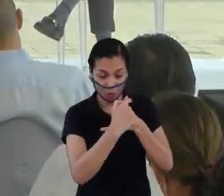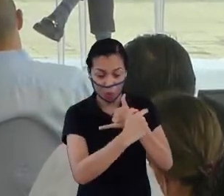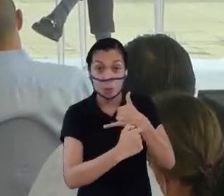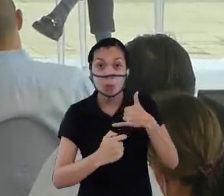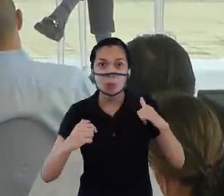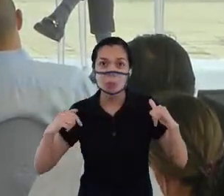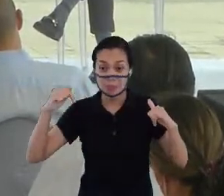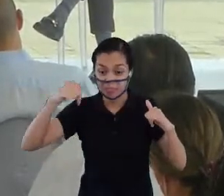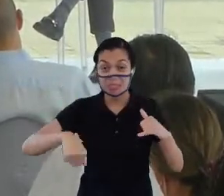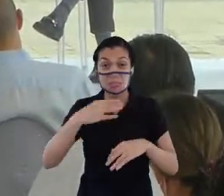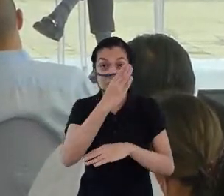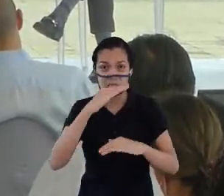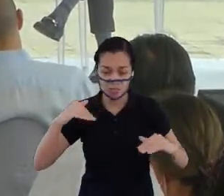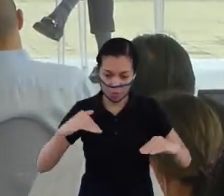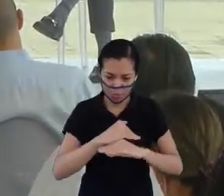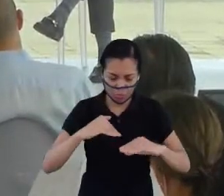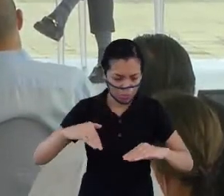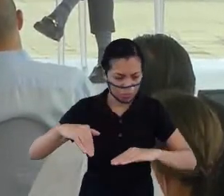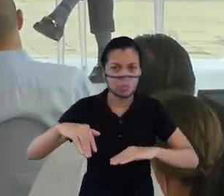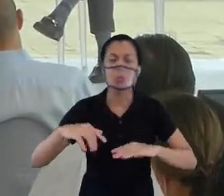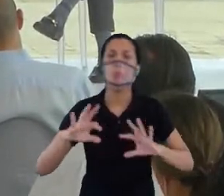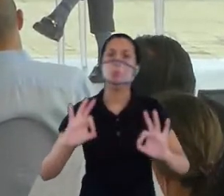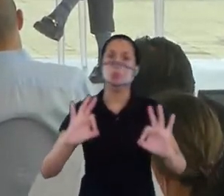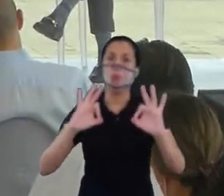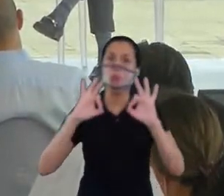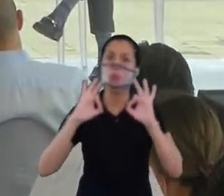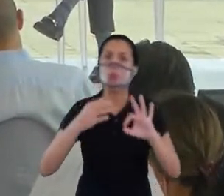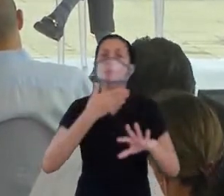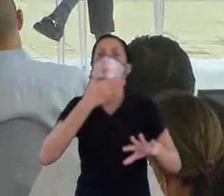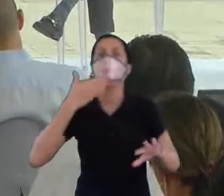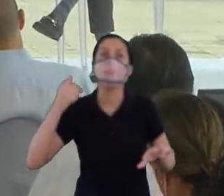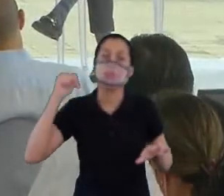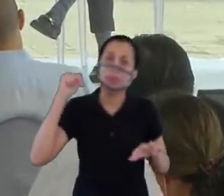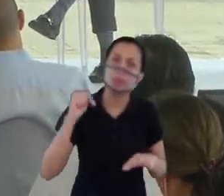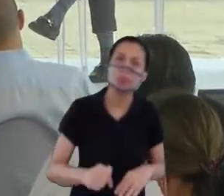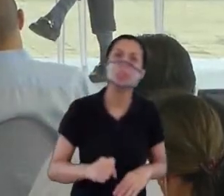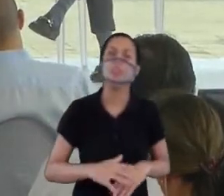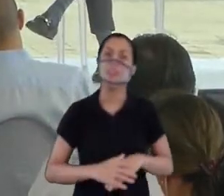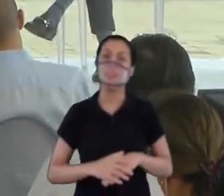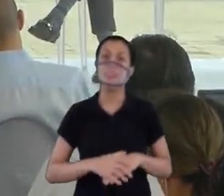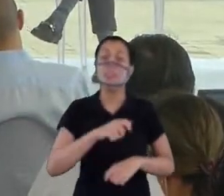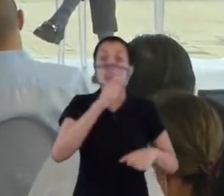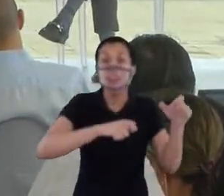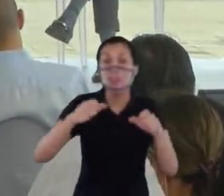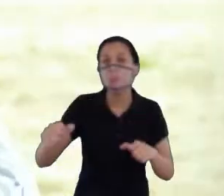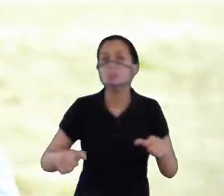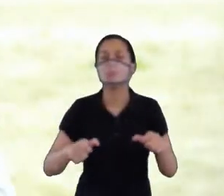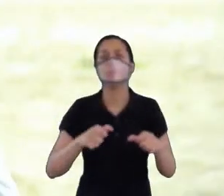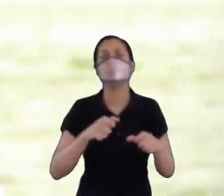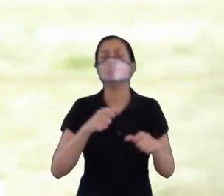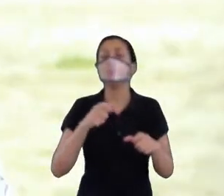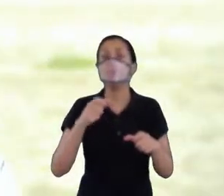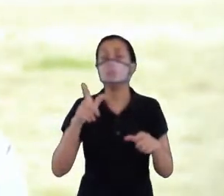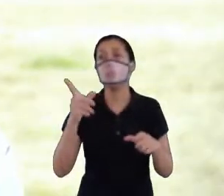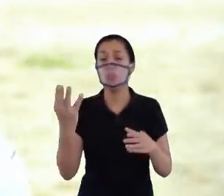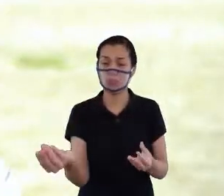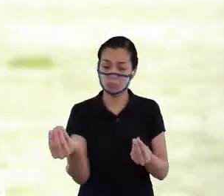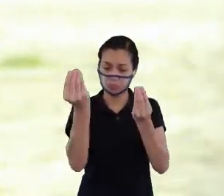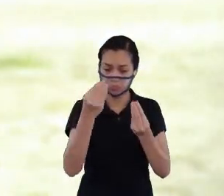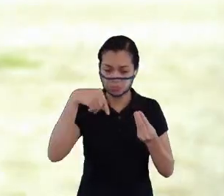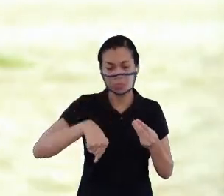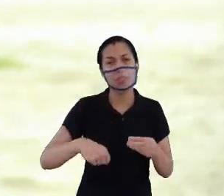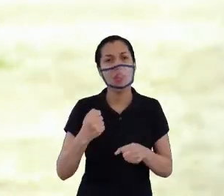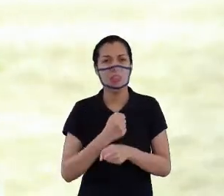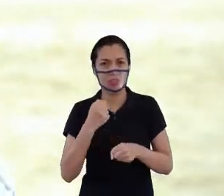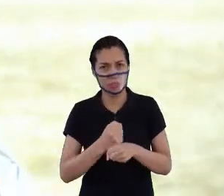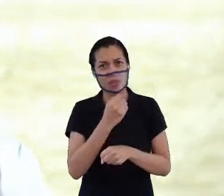y permite que la gente que no vive en Barranquilla pueda venir a trabajar a Barranquilla si es necesario, sin necesidad de vivir en Barranquilla. Esa parte